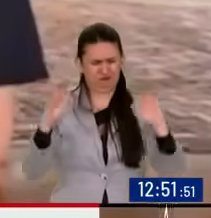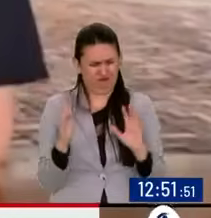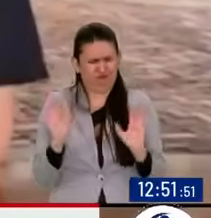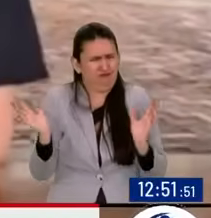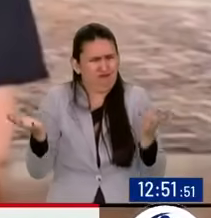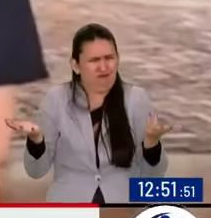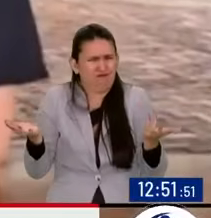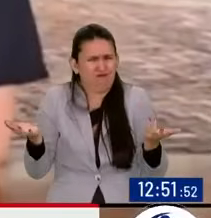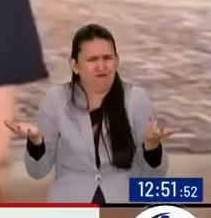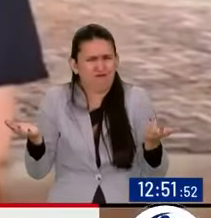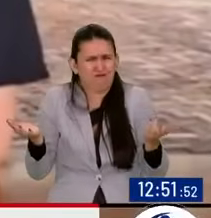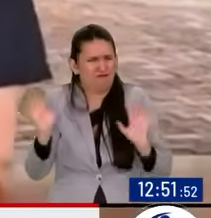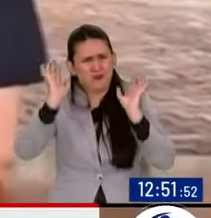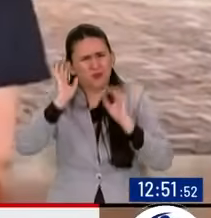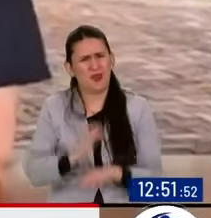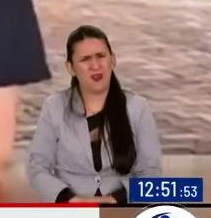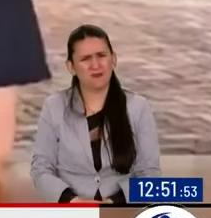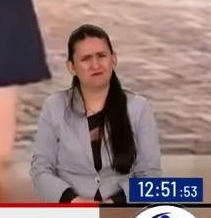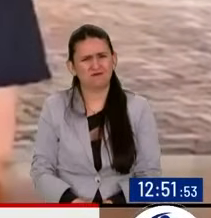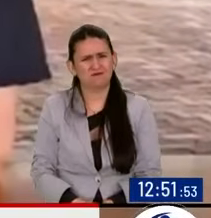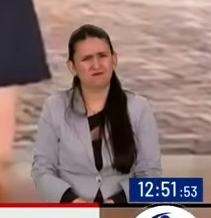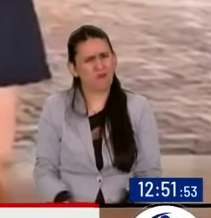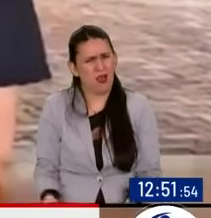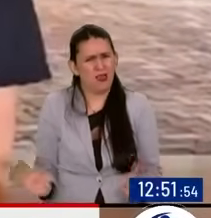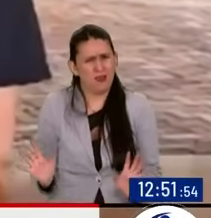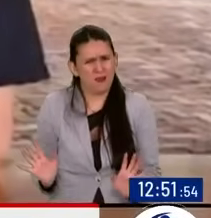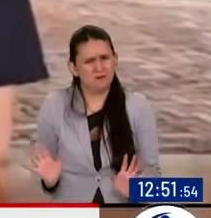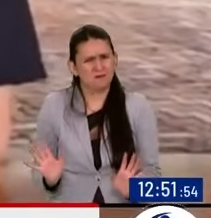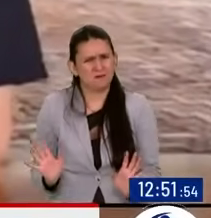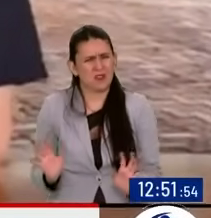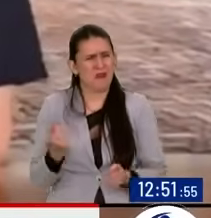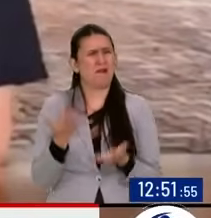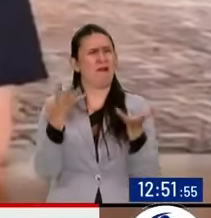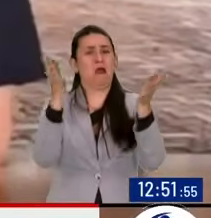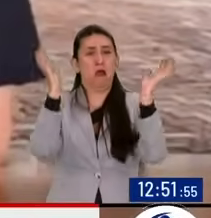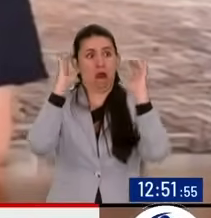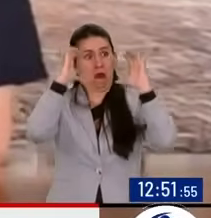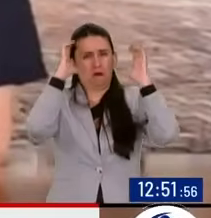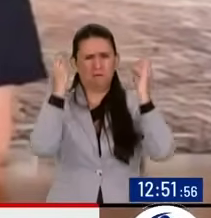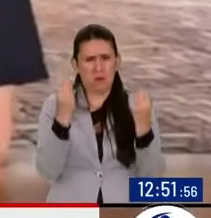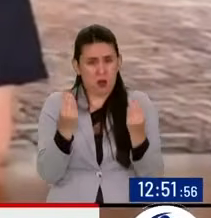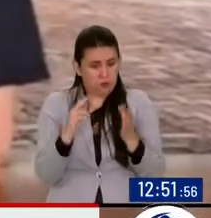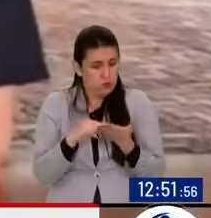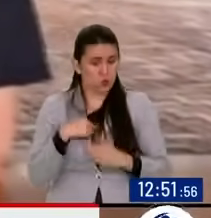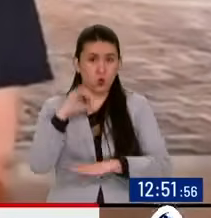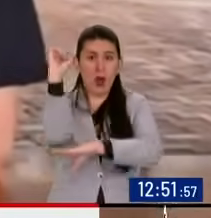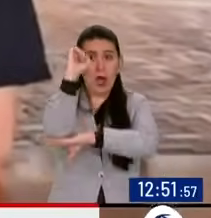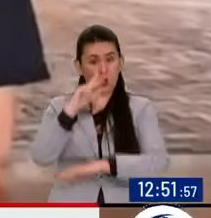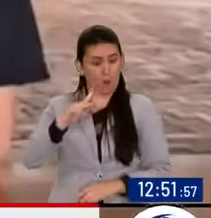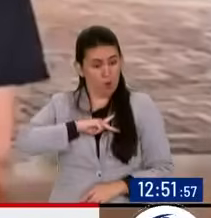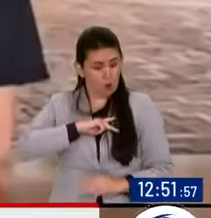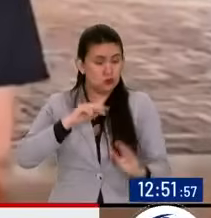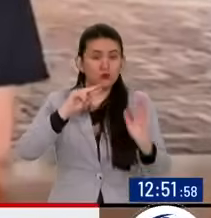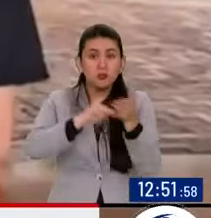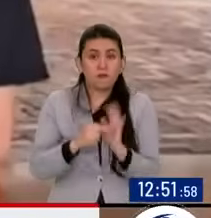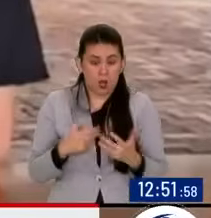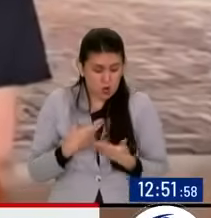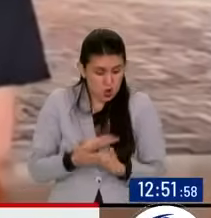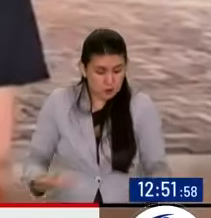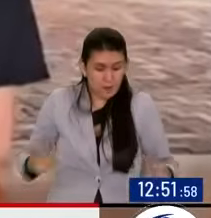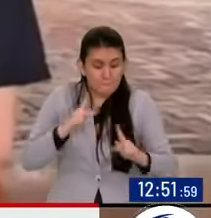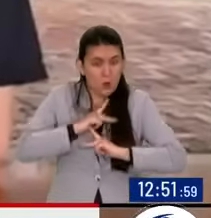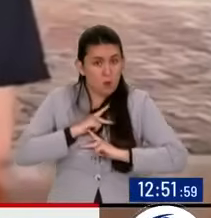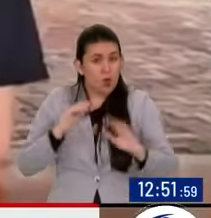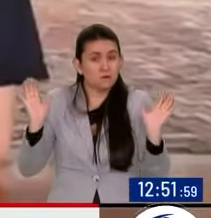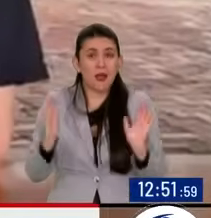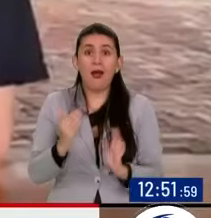sea no hay O sea no había Por qué Mejor dicho usted puede cargar en su carro lo que quiera Mientras usted no lo encuentren